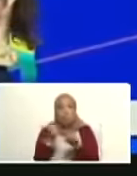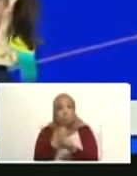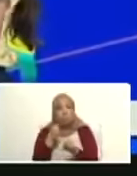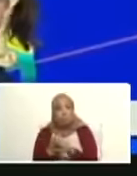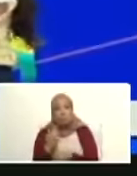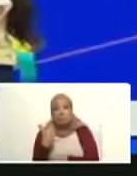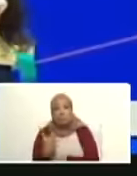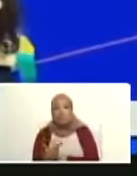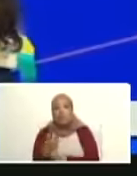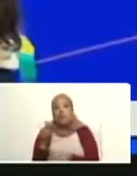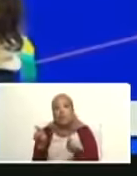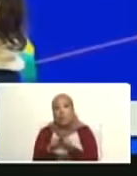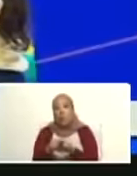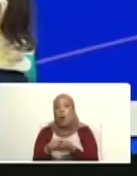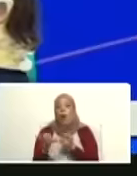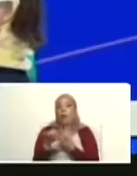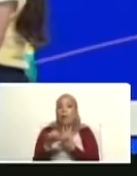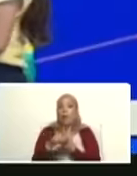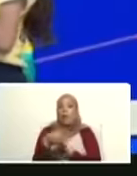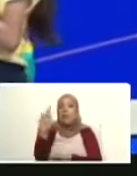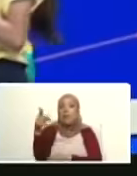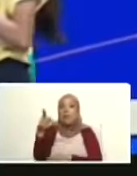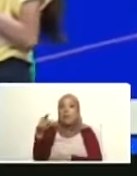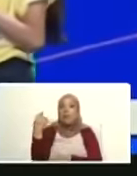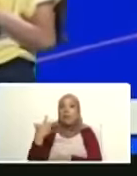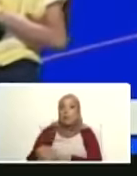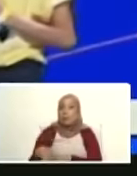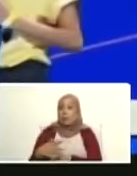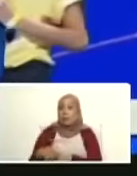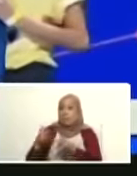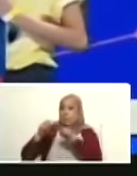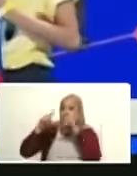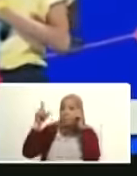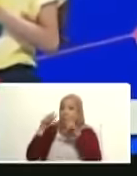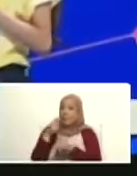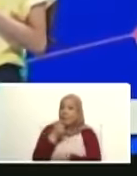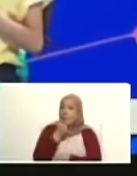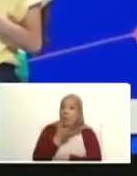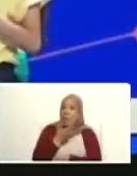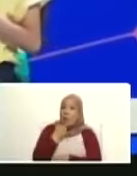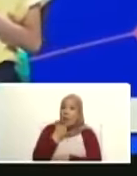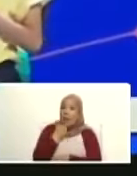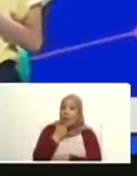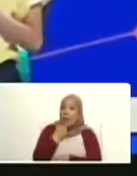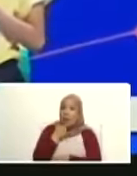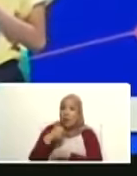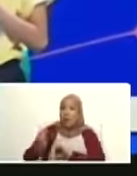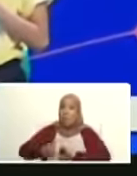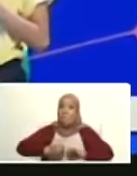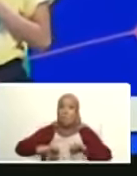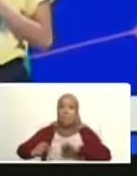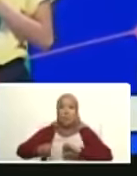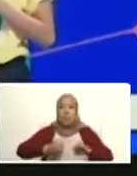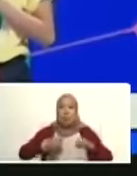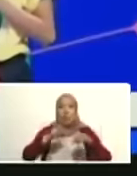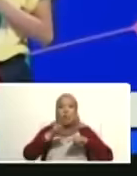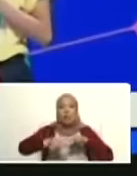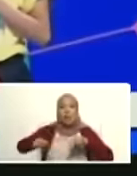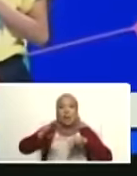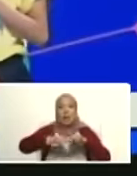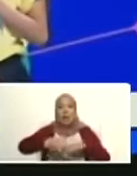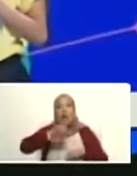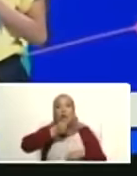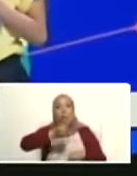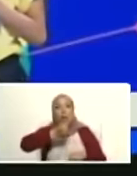parroquia San Juan, que es mi parroquia, presidente. Mira, qué belleza. Vamos a fundar un movimiento de niños y